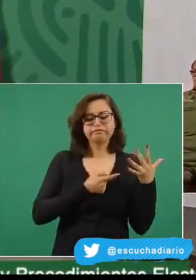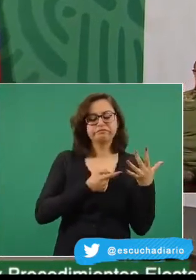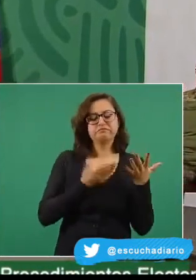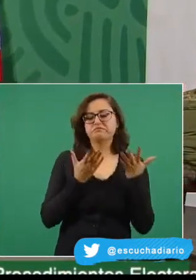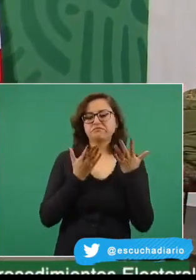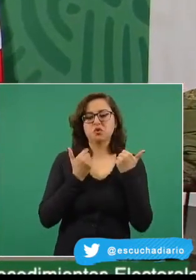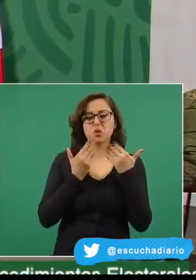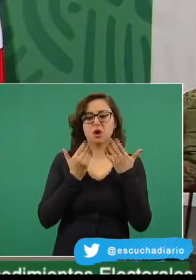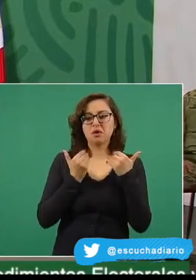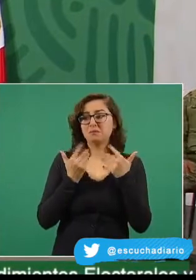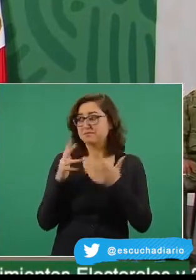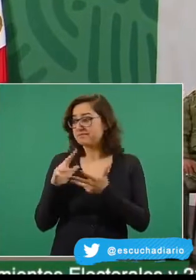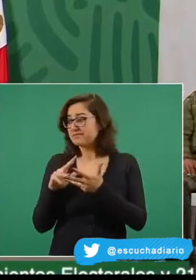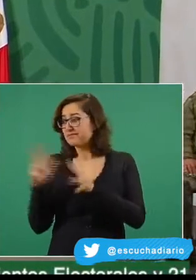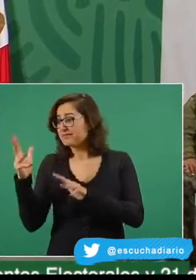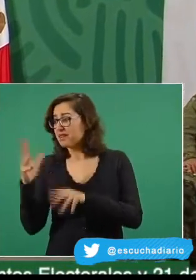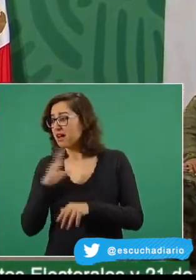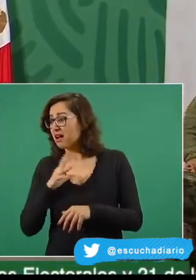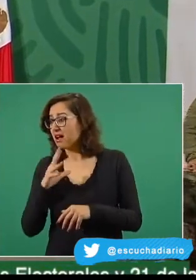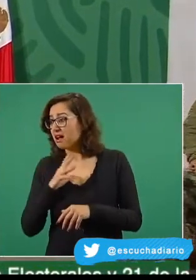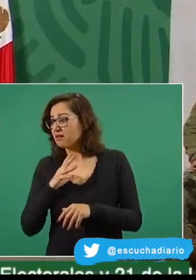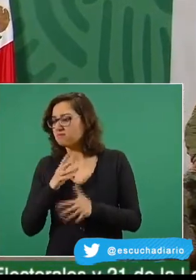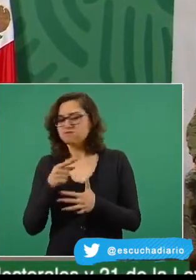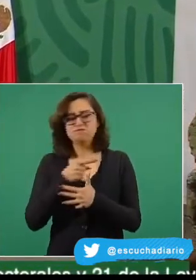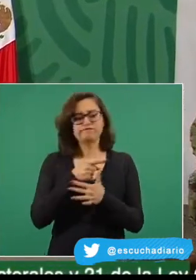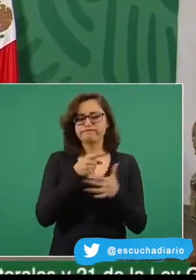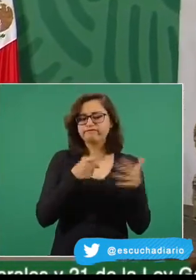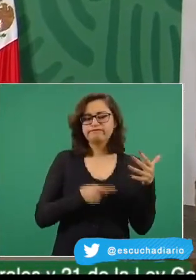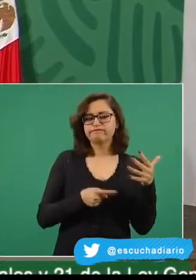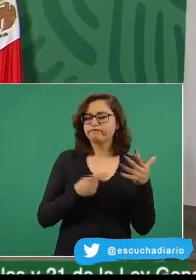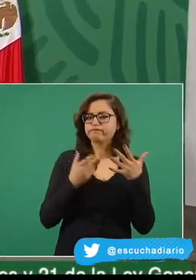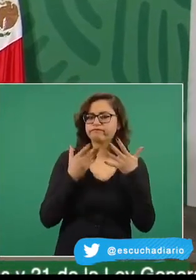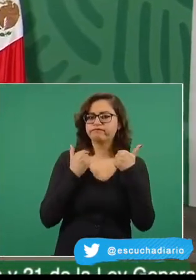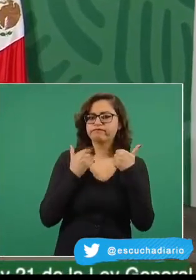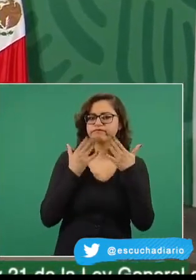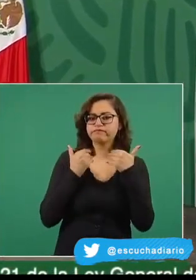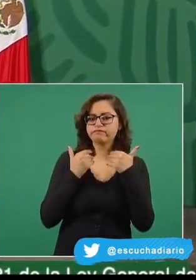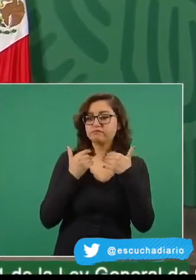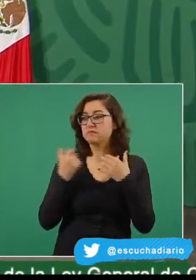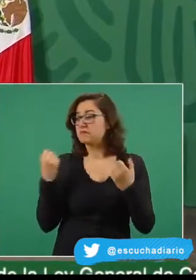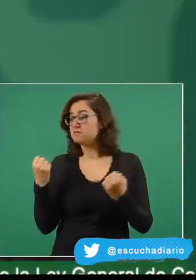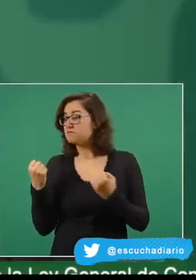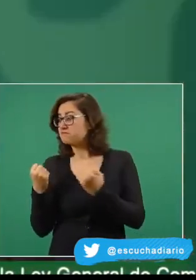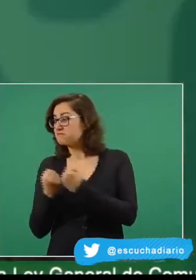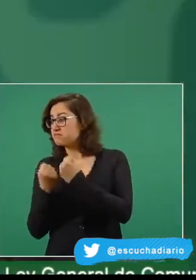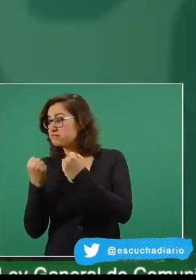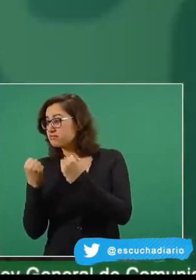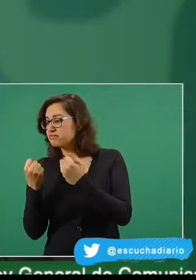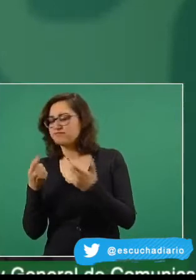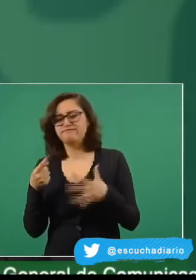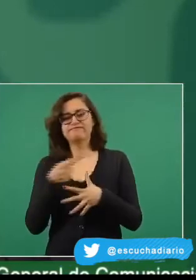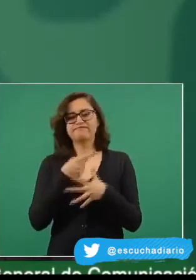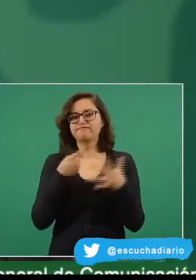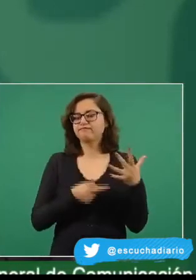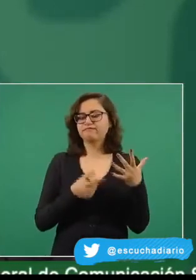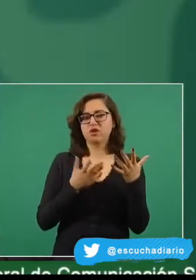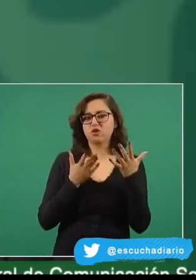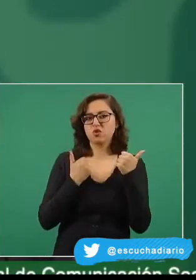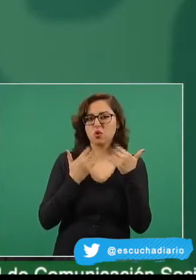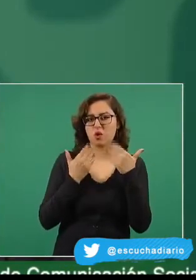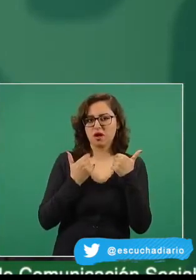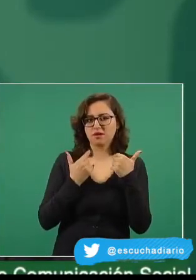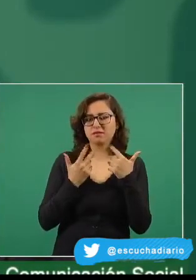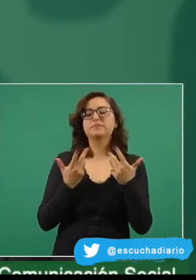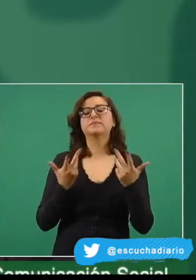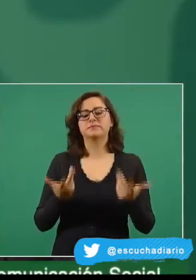reforma en el Poder Judicial, ya que es el mismo juez quien otorgó la suspensión a las empresas eléctricas. El presidente piensa que algunos